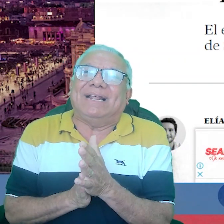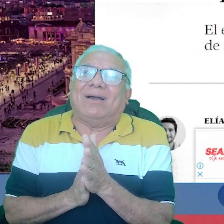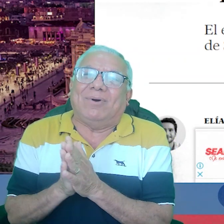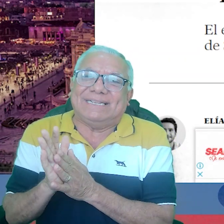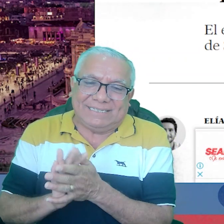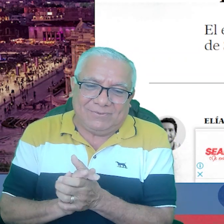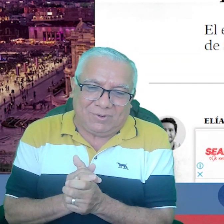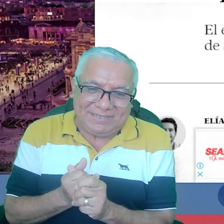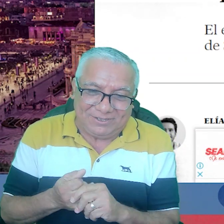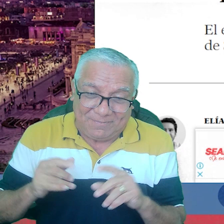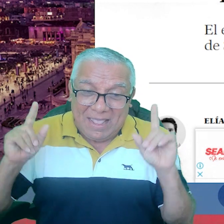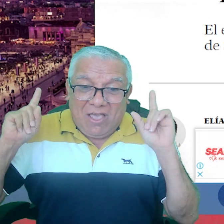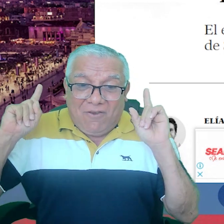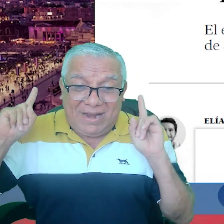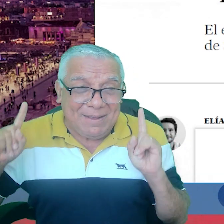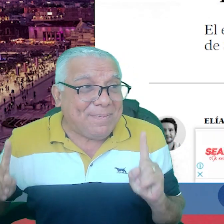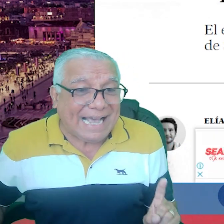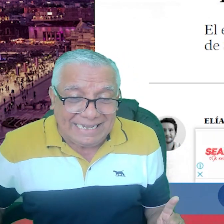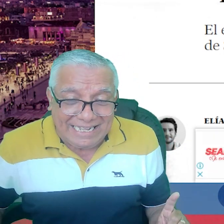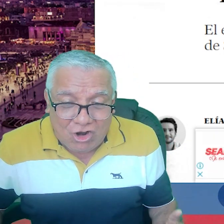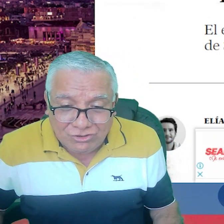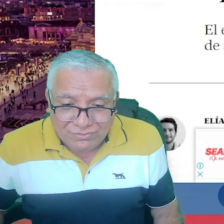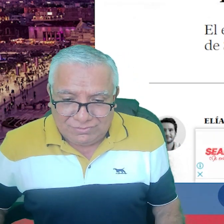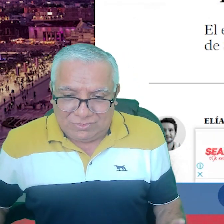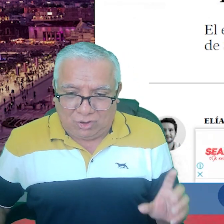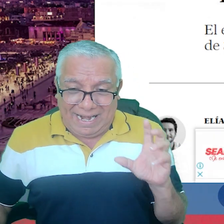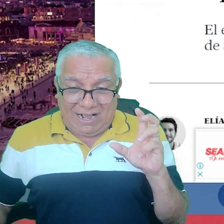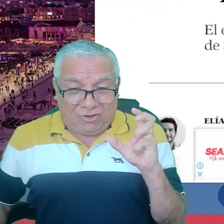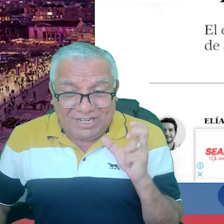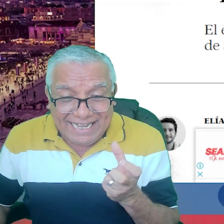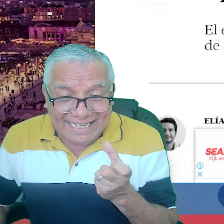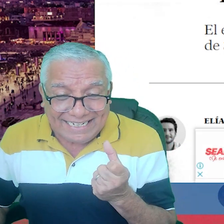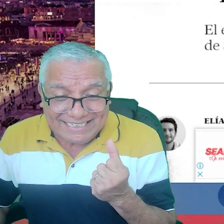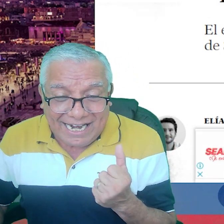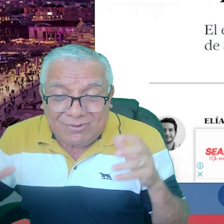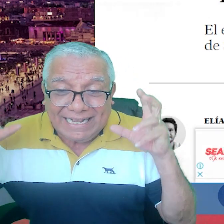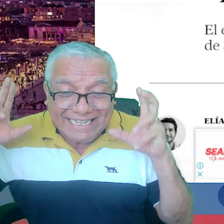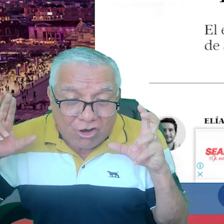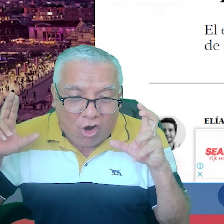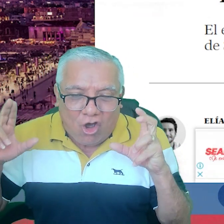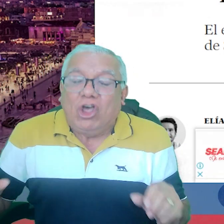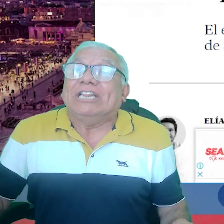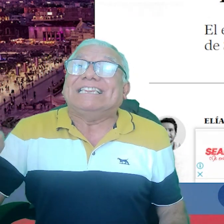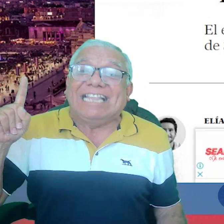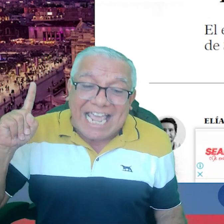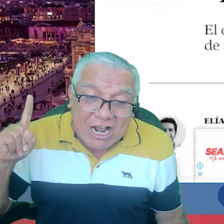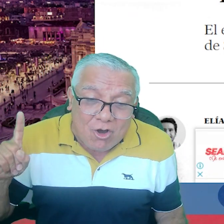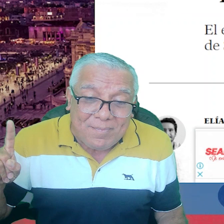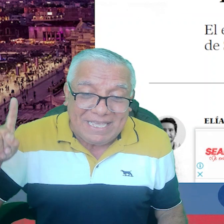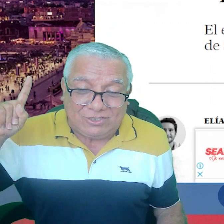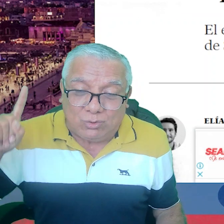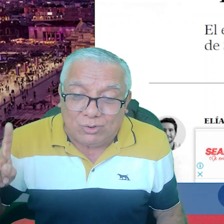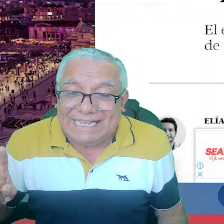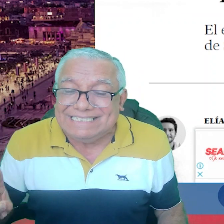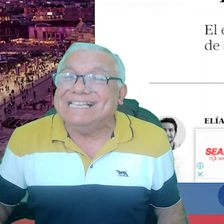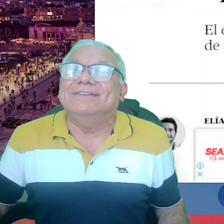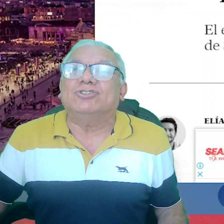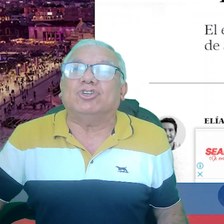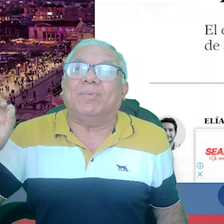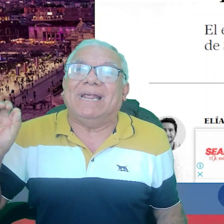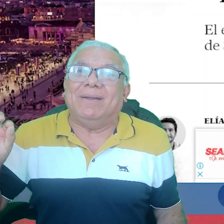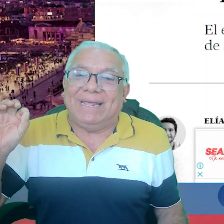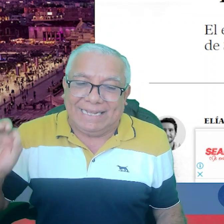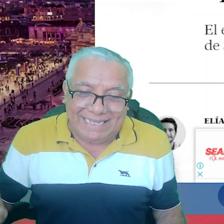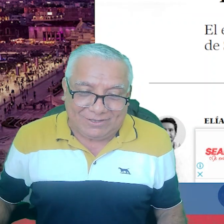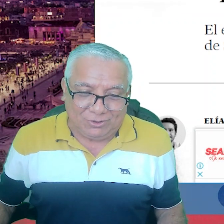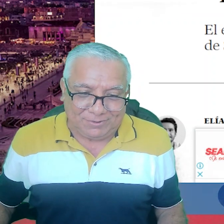gobierno de la Cuarta Transformación. Felipe Calderón, sobre la condena de García Luna, dijo: tengo mis dudas